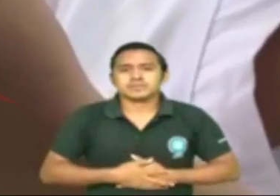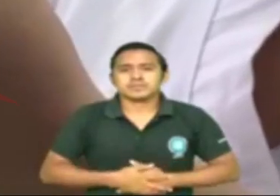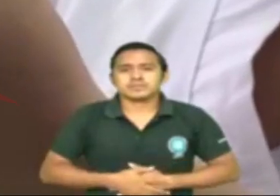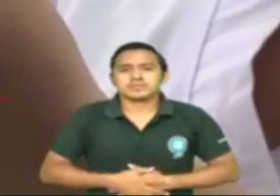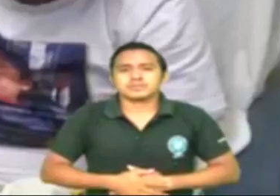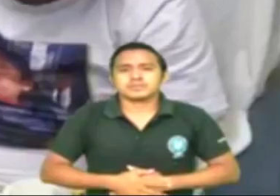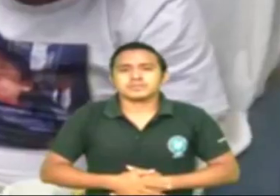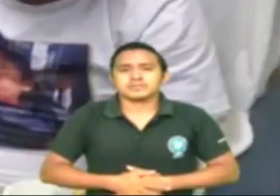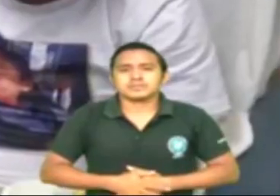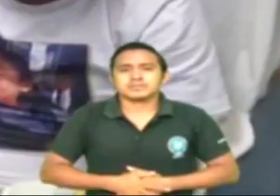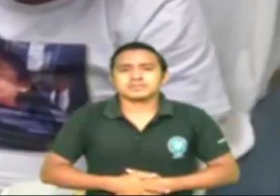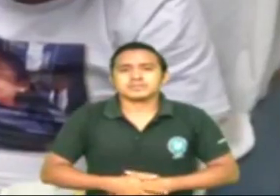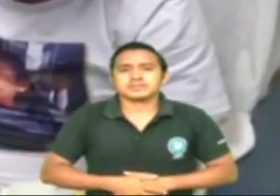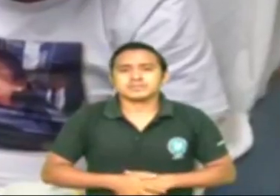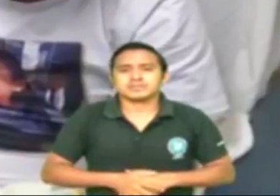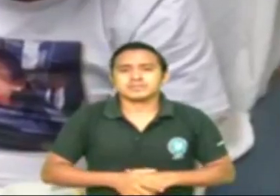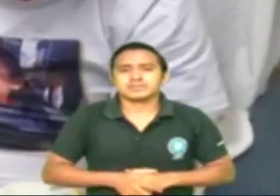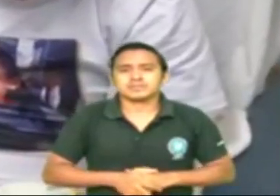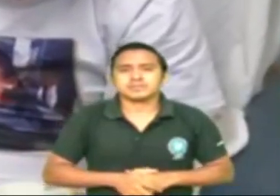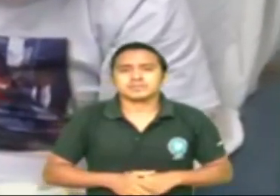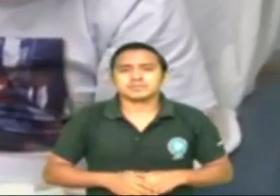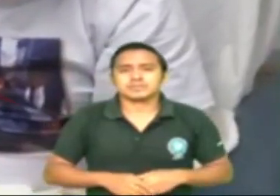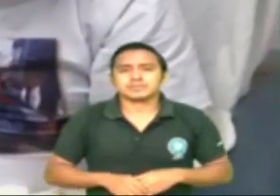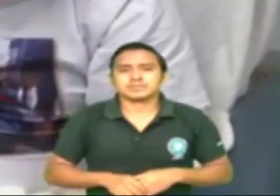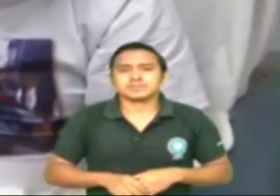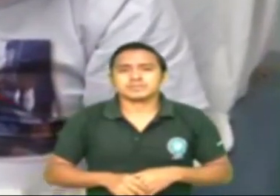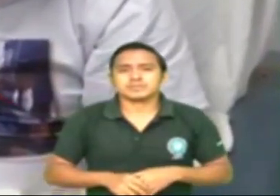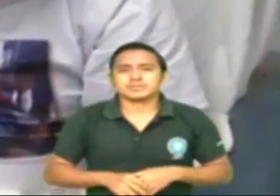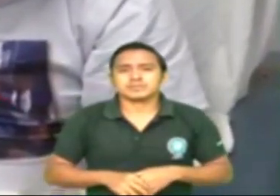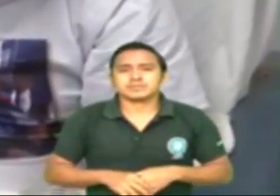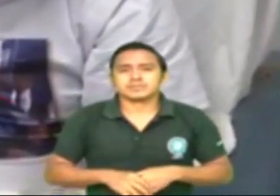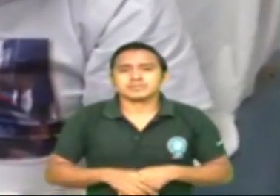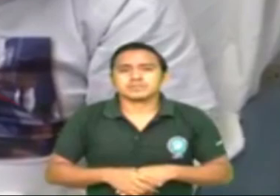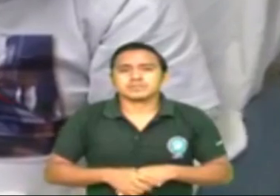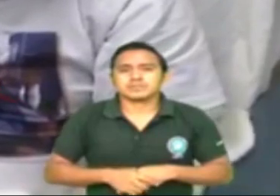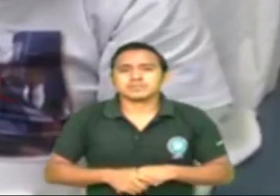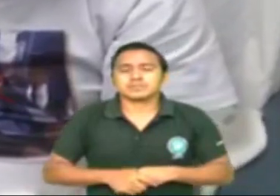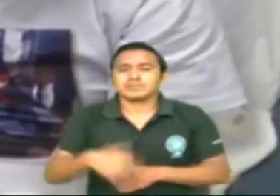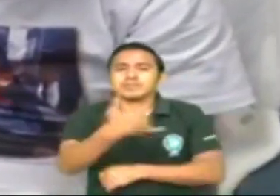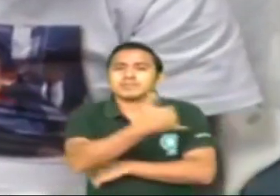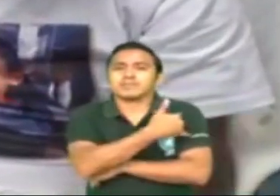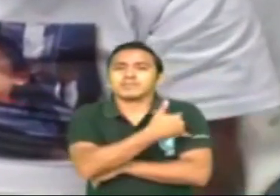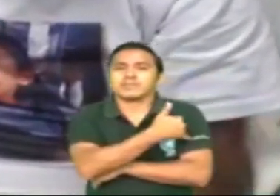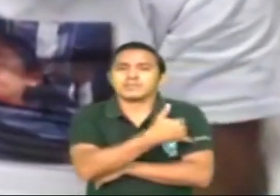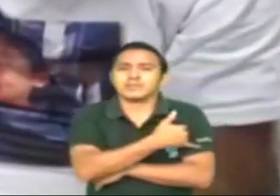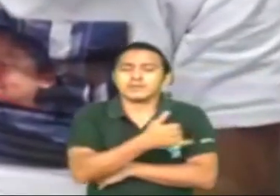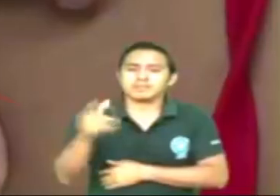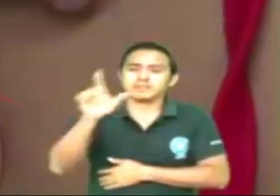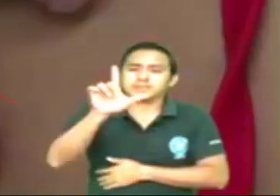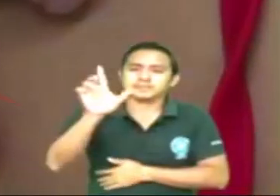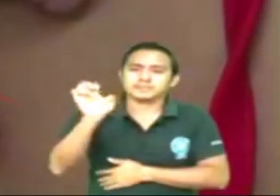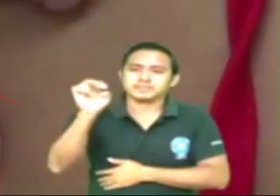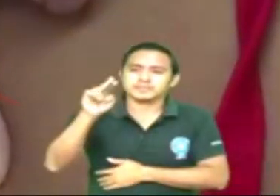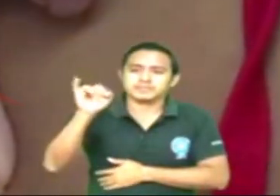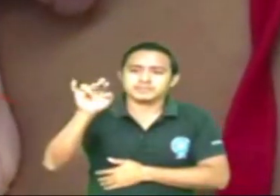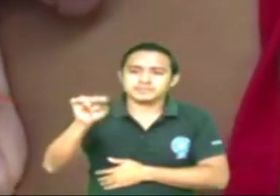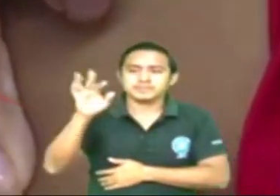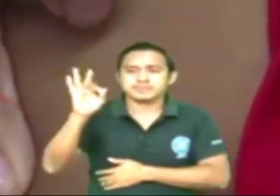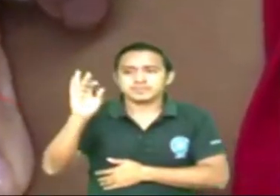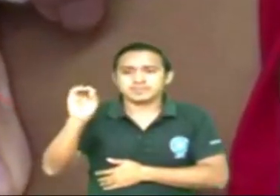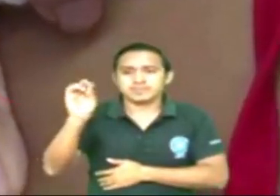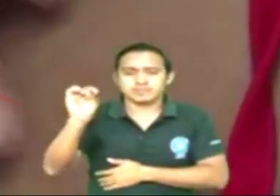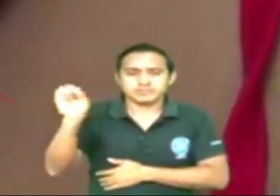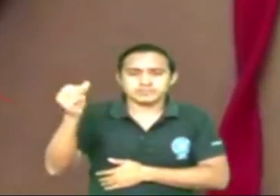en el marco del Día Internacional de la Enfermería, la Organización Panamericana de la Salud saludó a quienes realizan esta importante